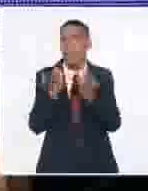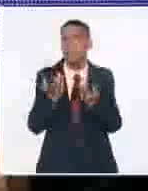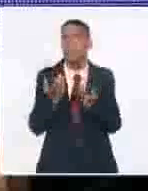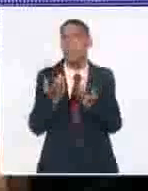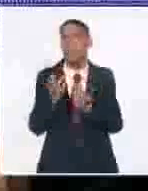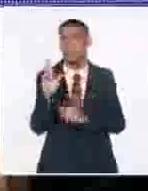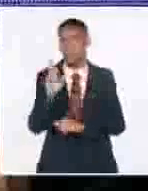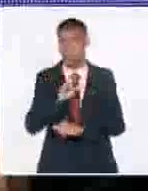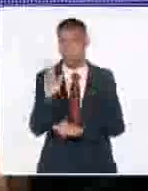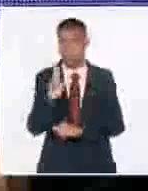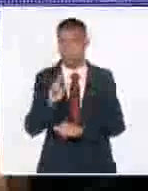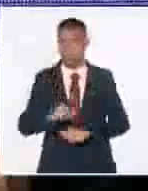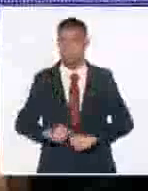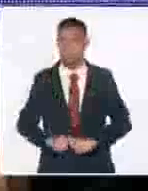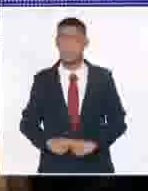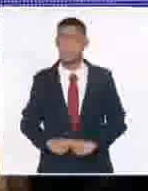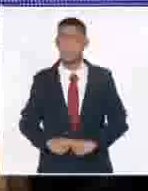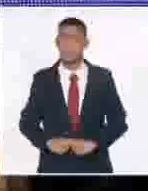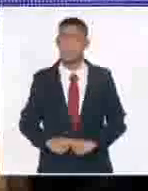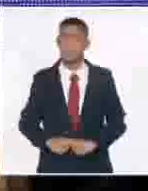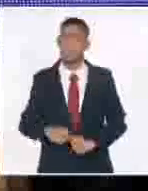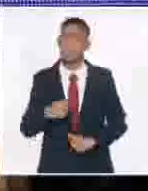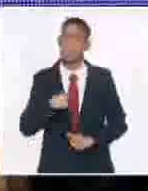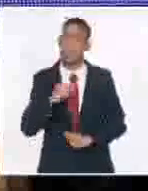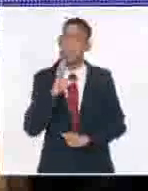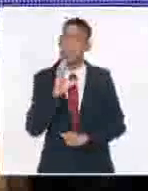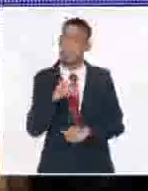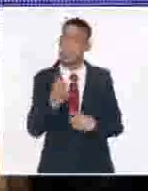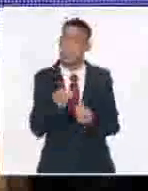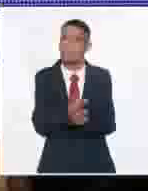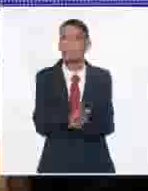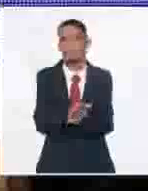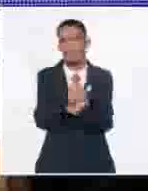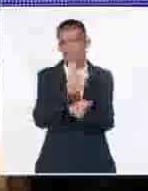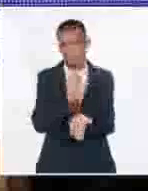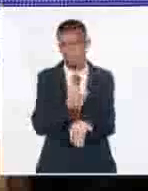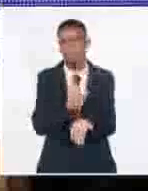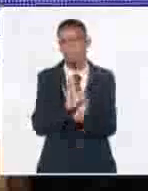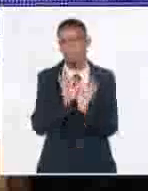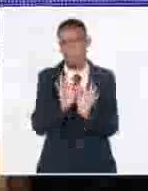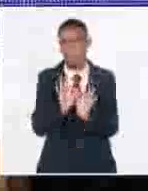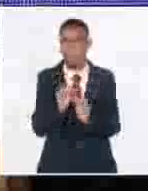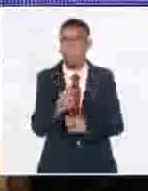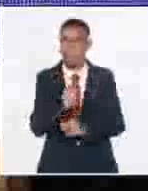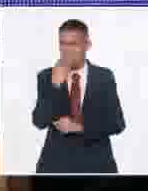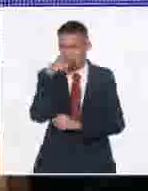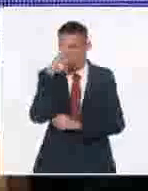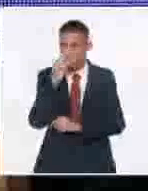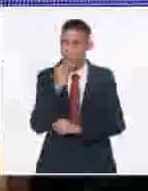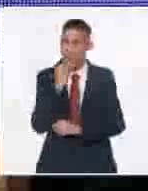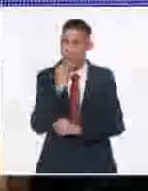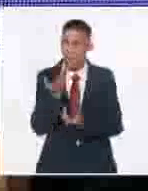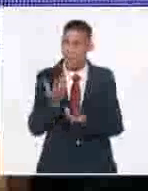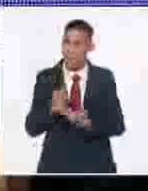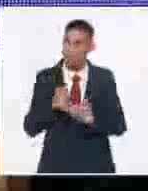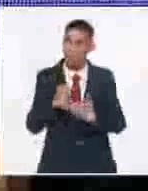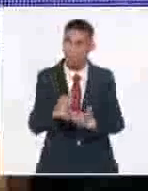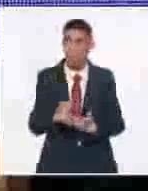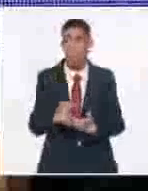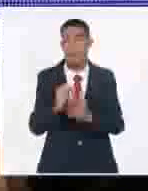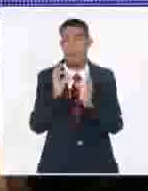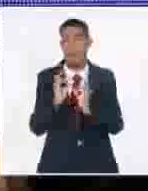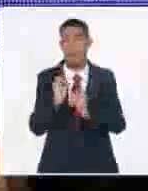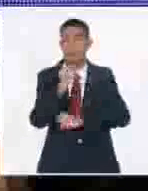urgente. Les confirmé nuestra invariable solidaridad con la causa palestina y